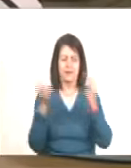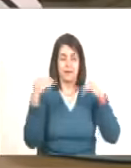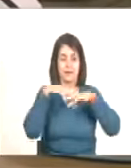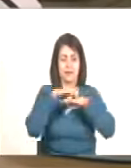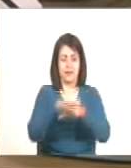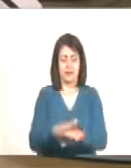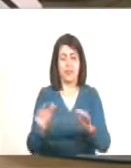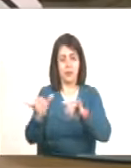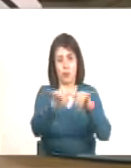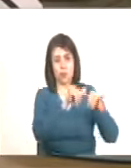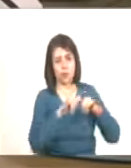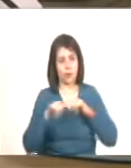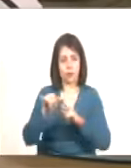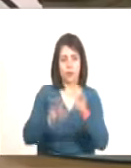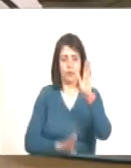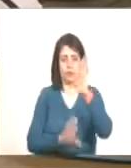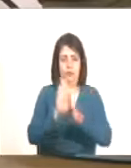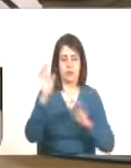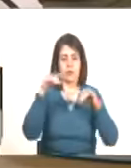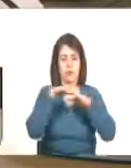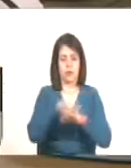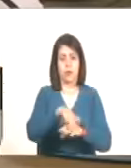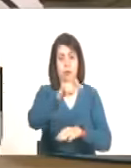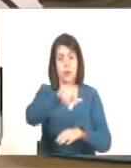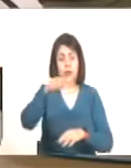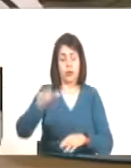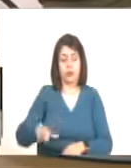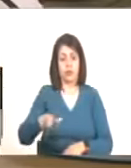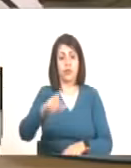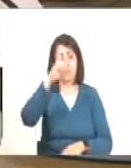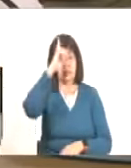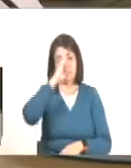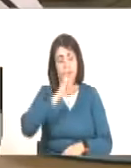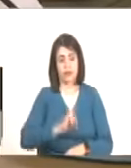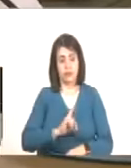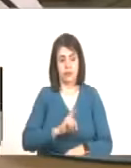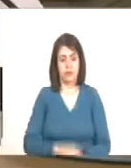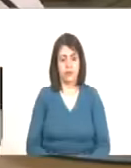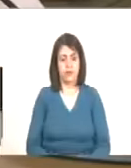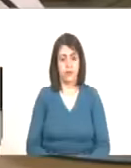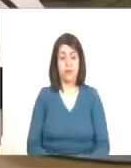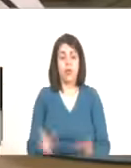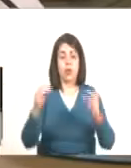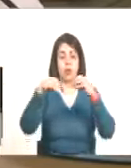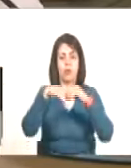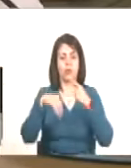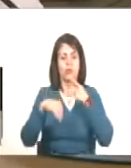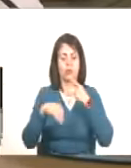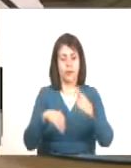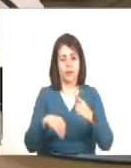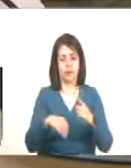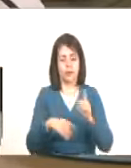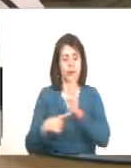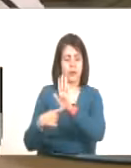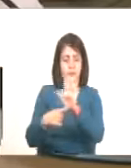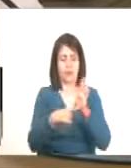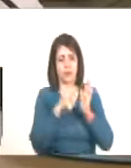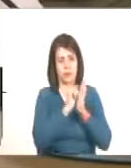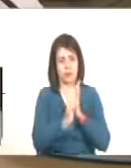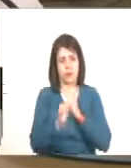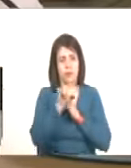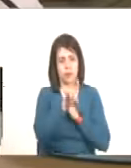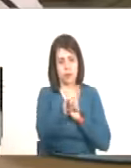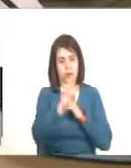inclusión, igualdad y desarrollo integral de las personas con discapacidad, de conformidad con lo establecido en el